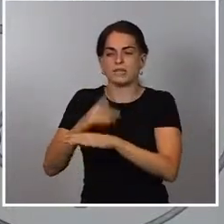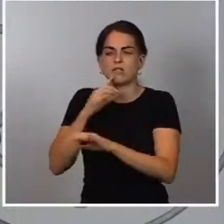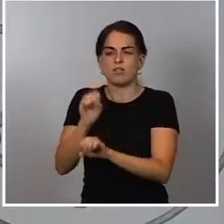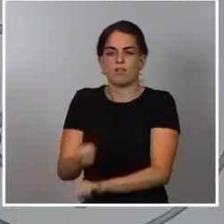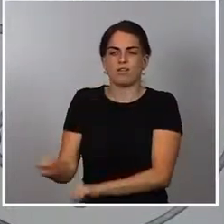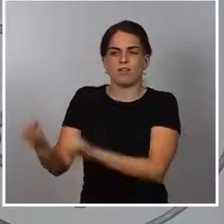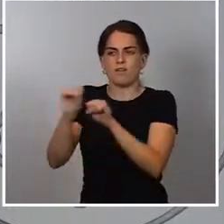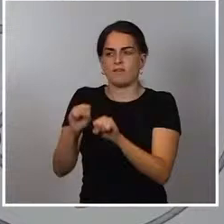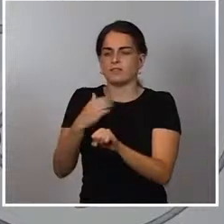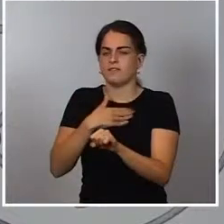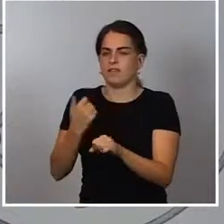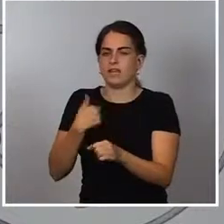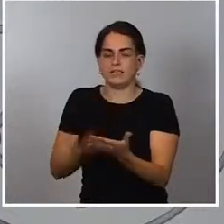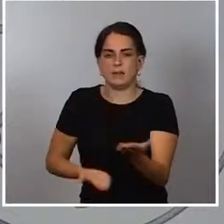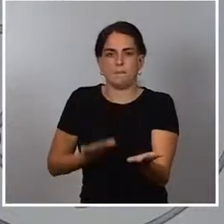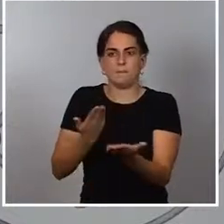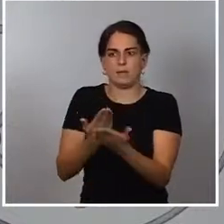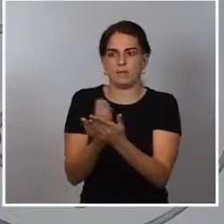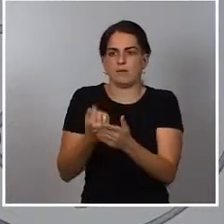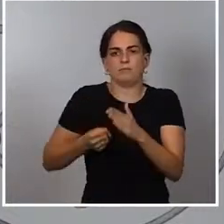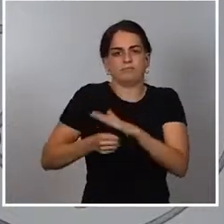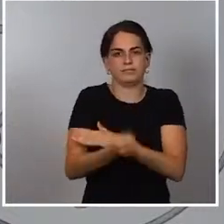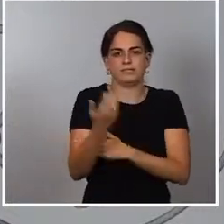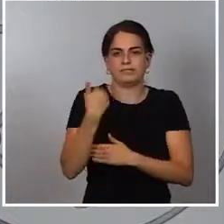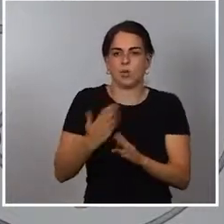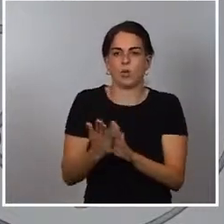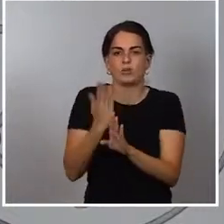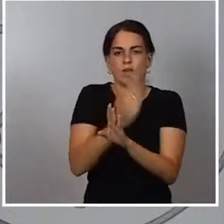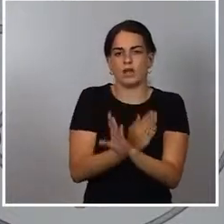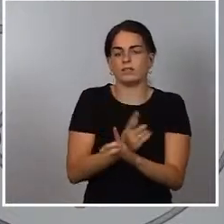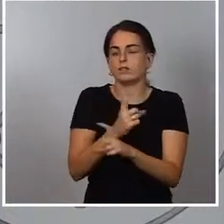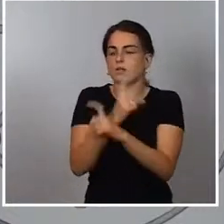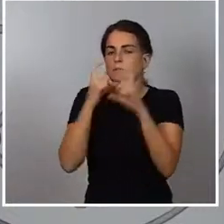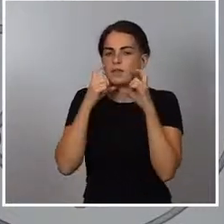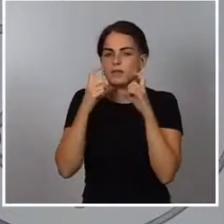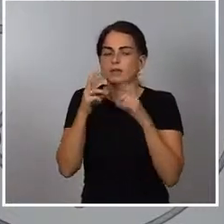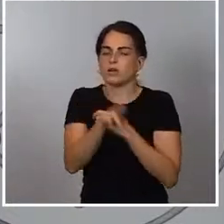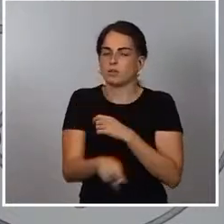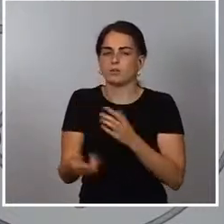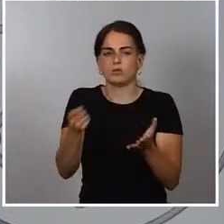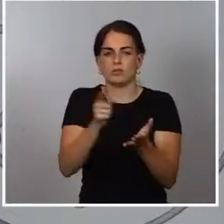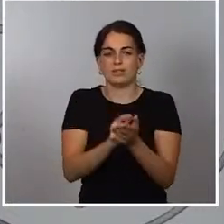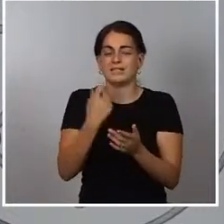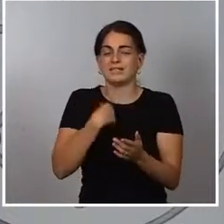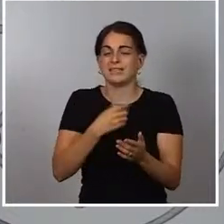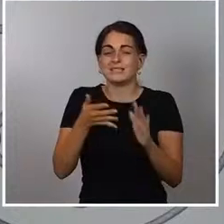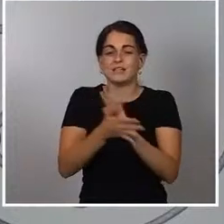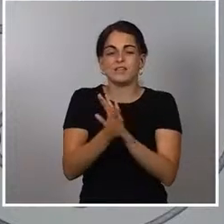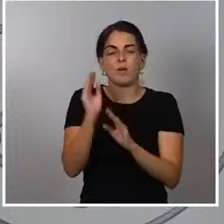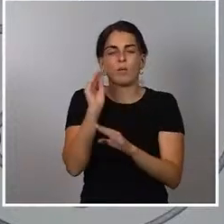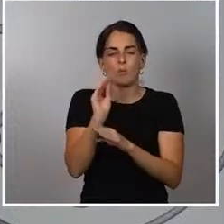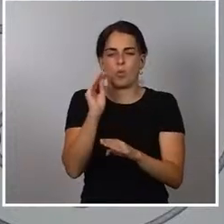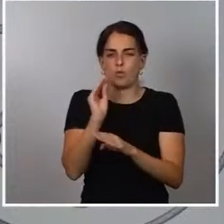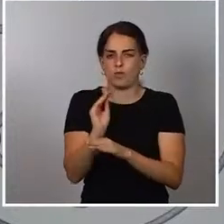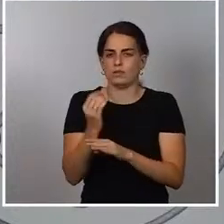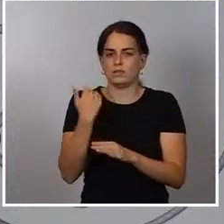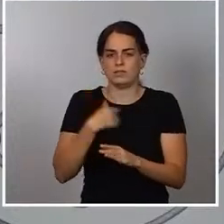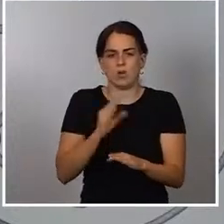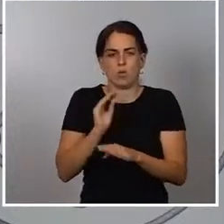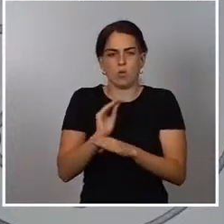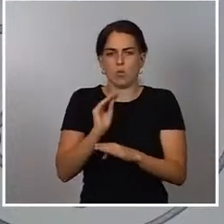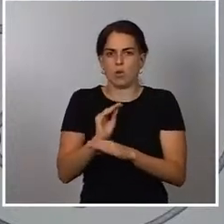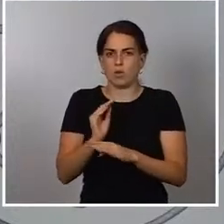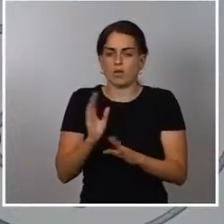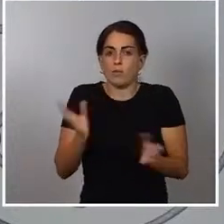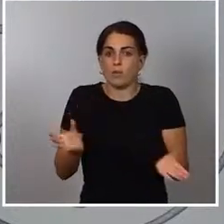y lo de las mascarillas lo vuelvo a reiterar es una medida prudente es una moneda que garantiza que garantiza que desde luego